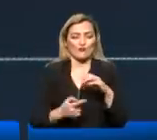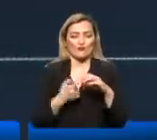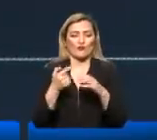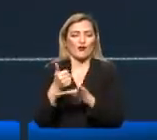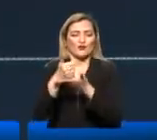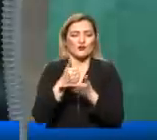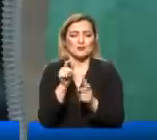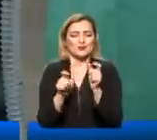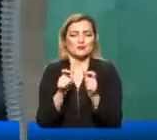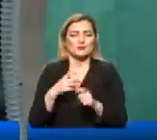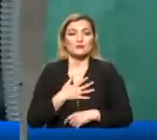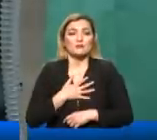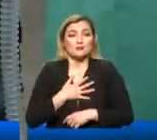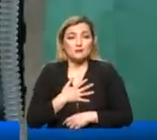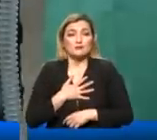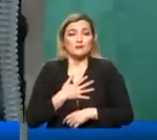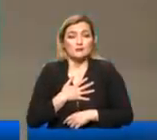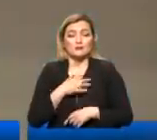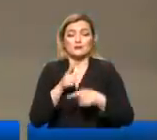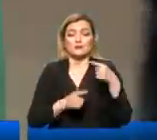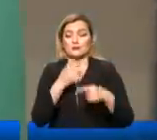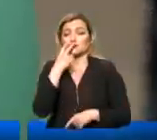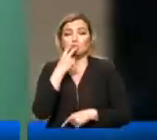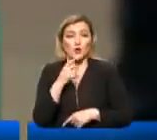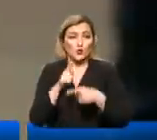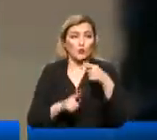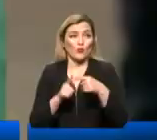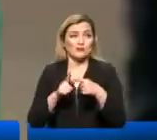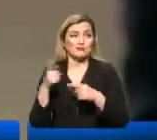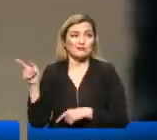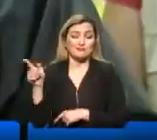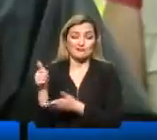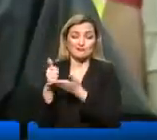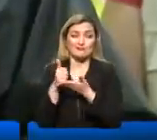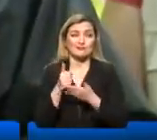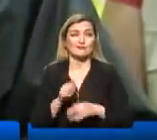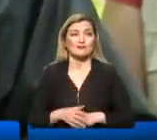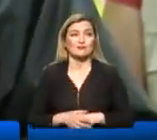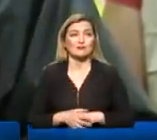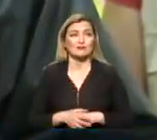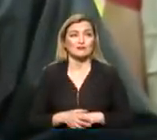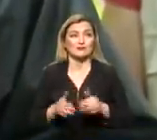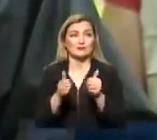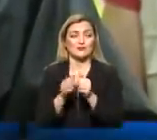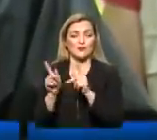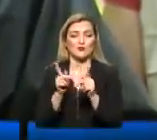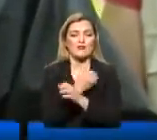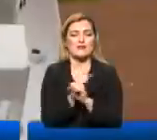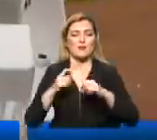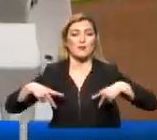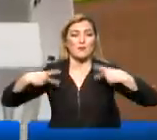que ayudará a las personas que lo requieran y que presentan dificultades por el COVID-19. La máquina está lista para salvar